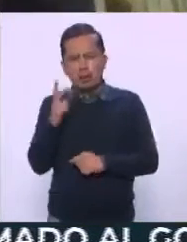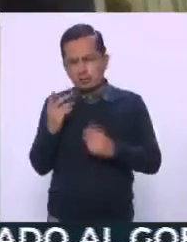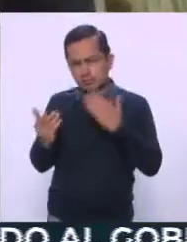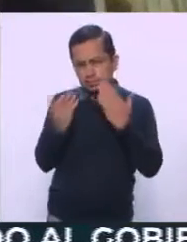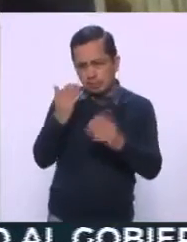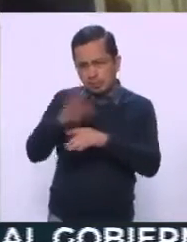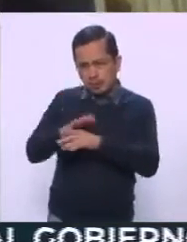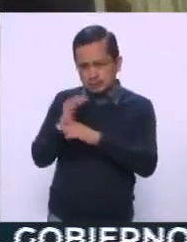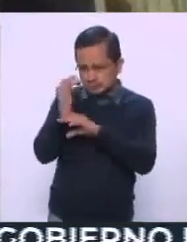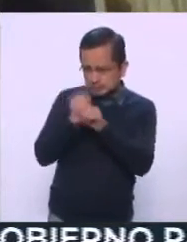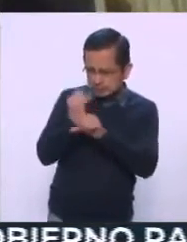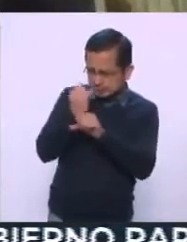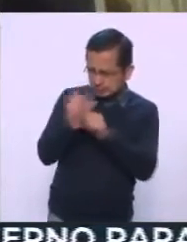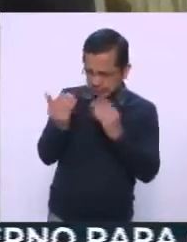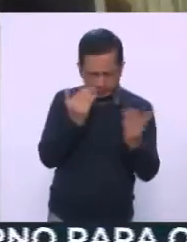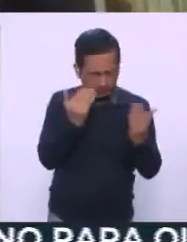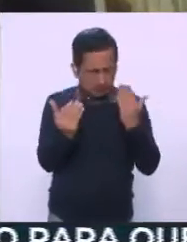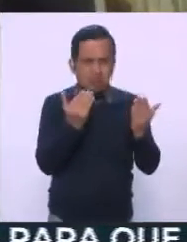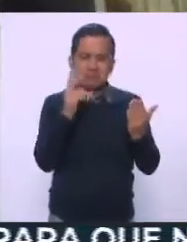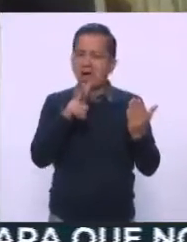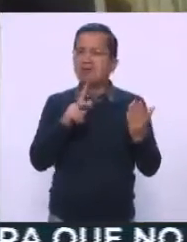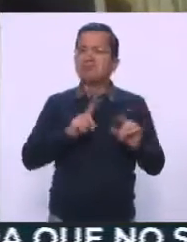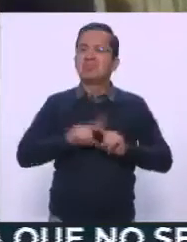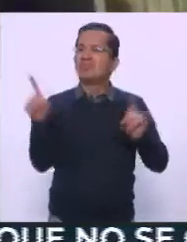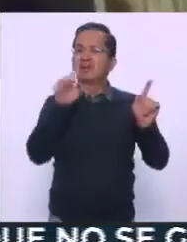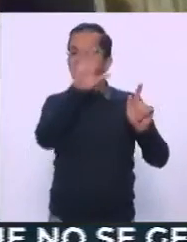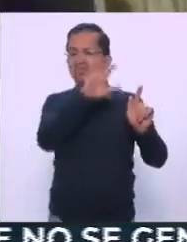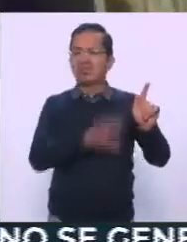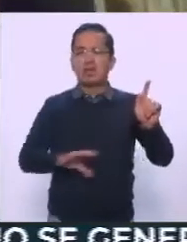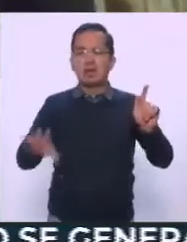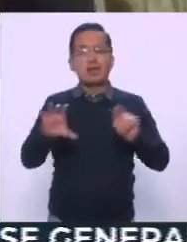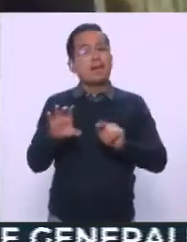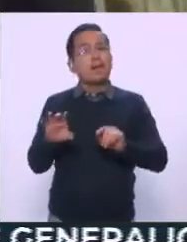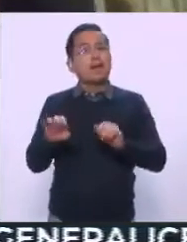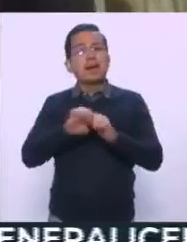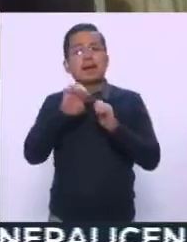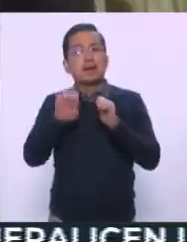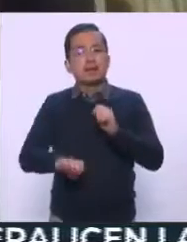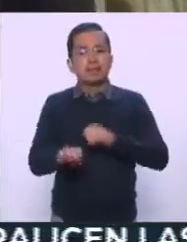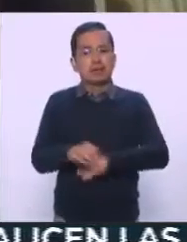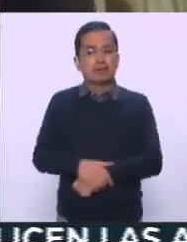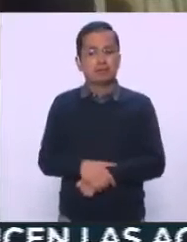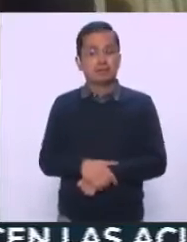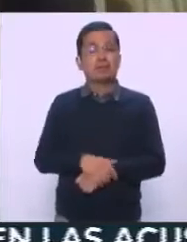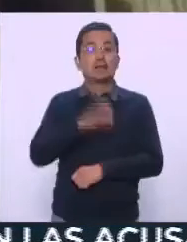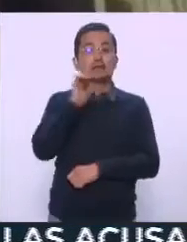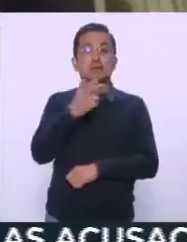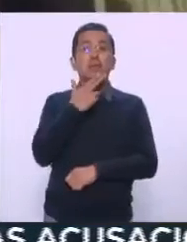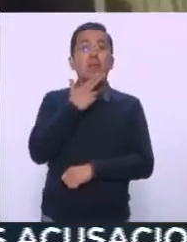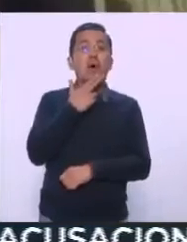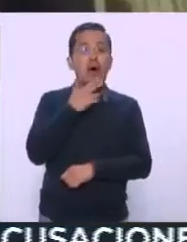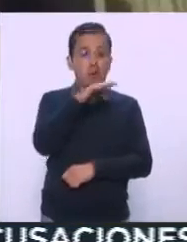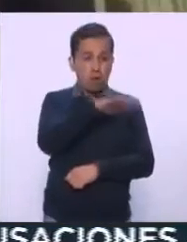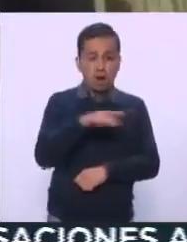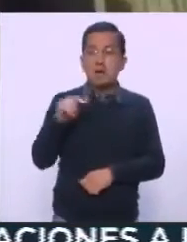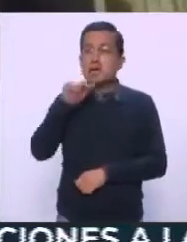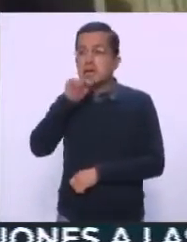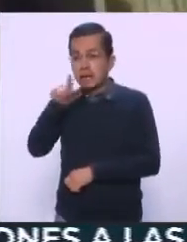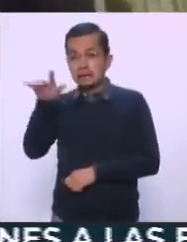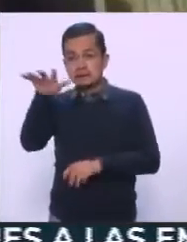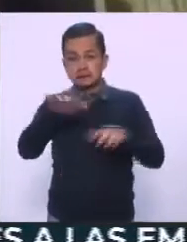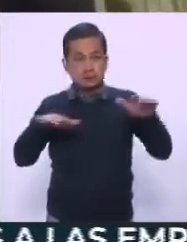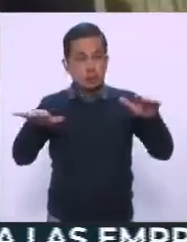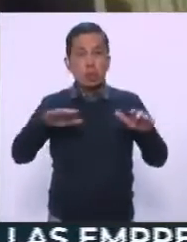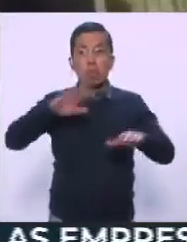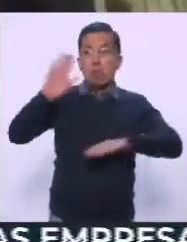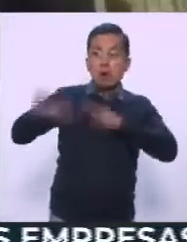vemos pues que, por ejemplo, la tasa de letalidad en Chihuahua y en Jalisco es